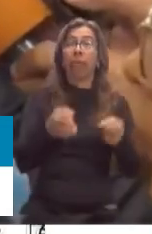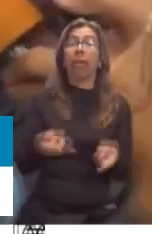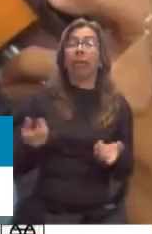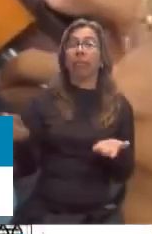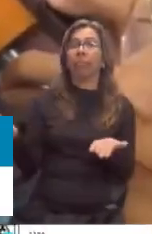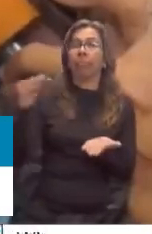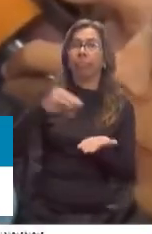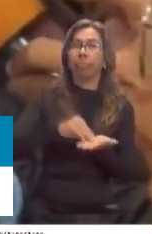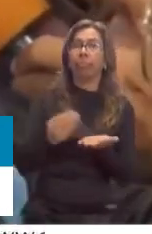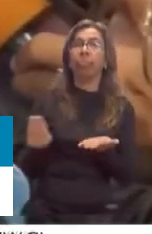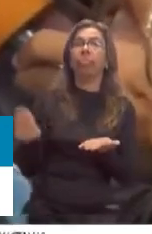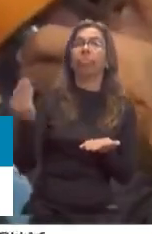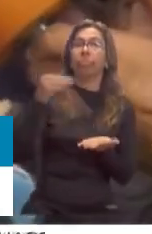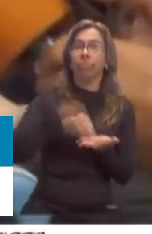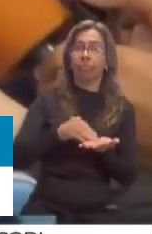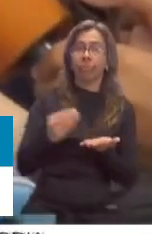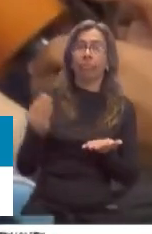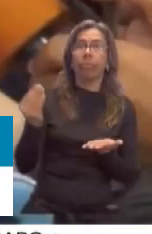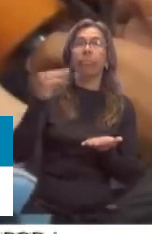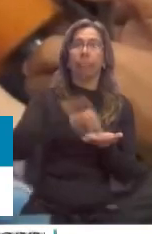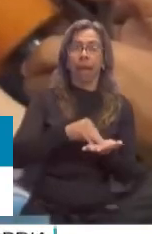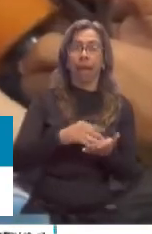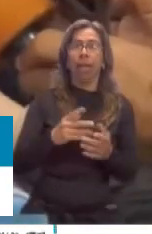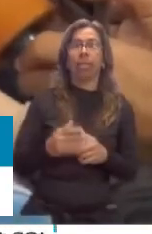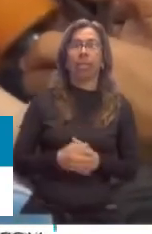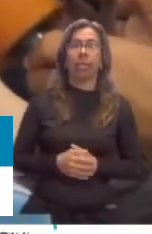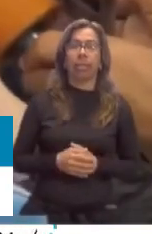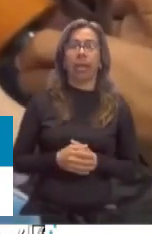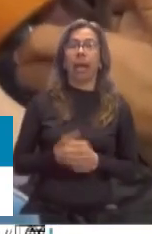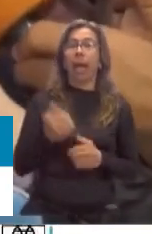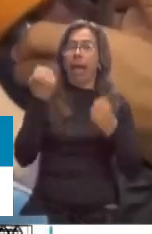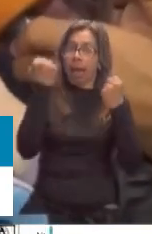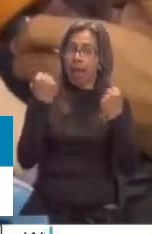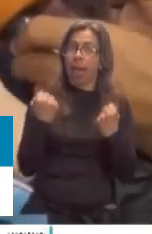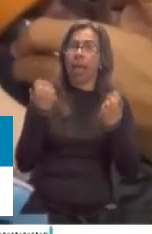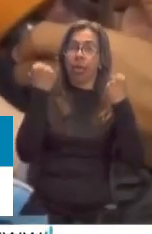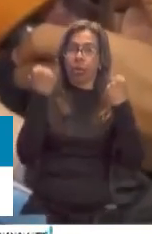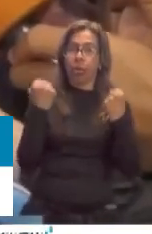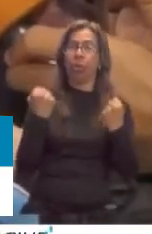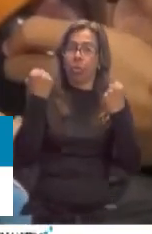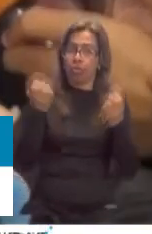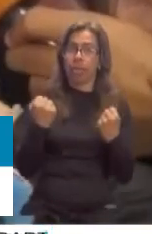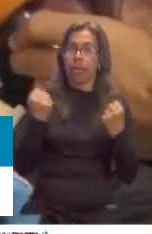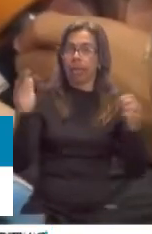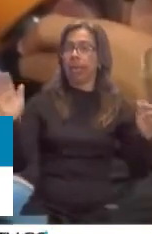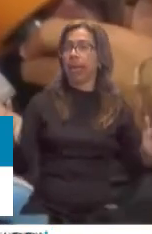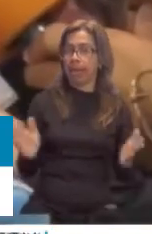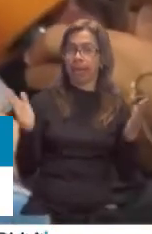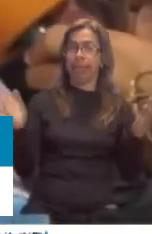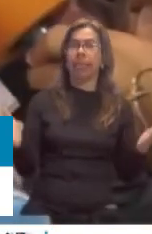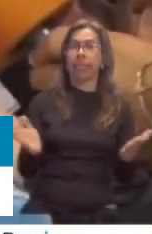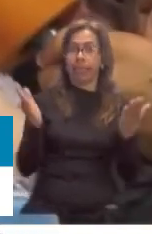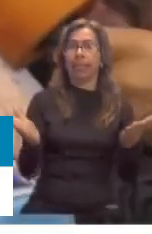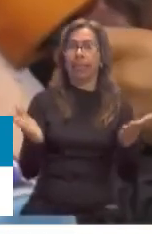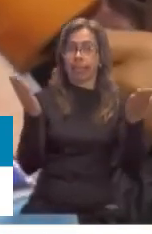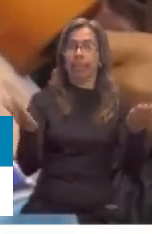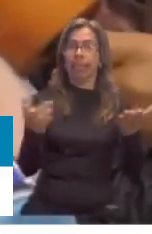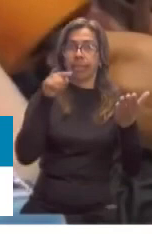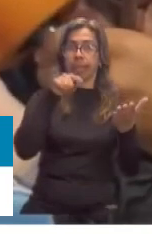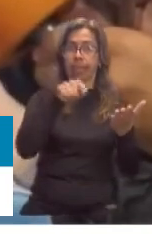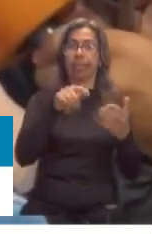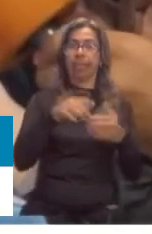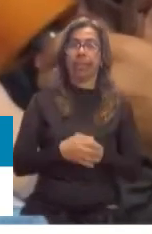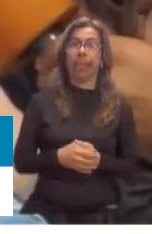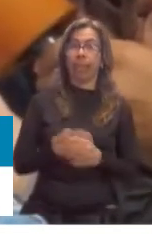Nosotros tenemos lo que se denomina costo fiscal demeritado, o sea, lo que nosotros generamos un proceso de un régimen de promoción para la atracción de